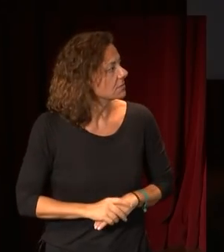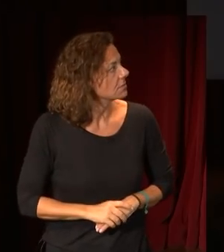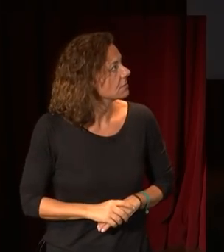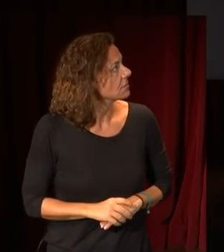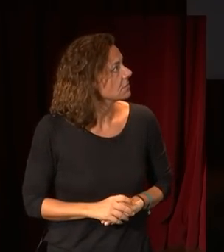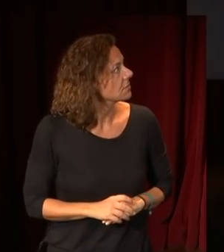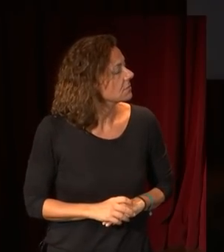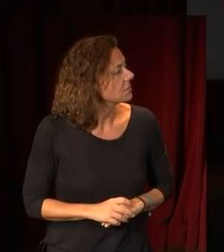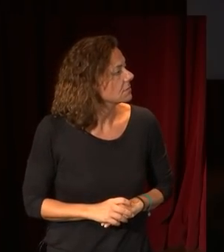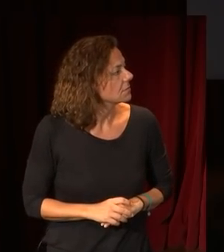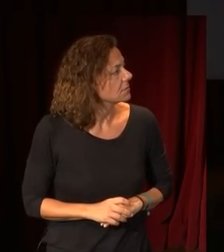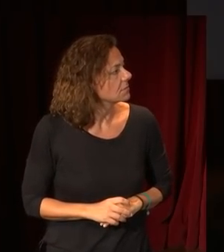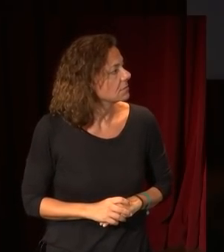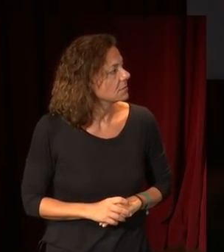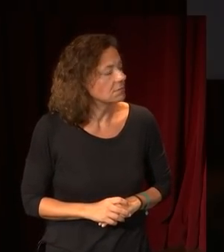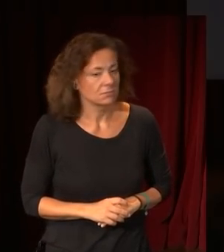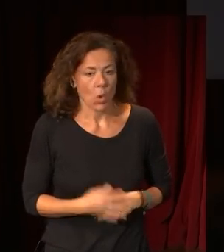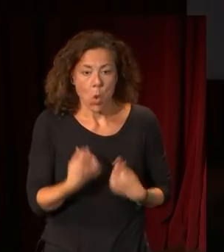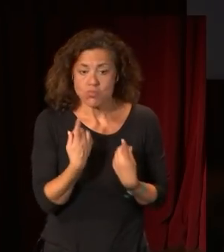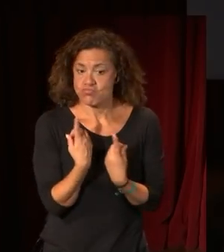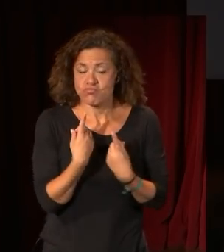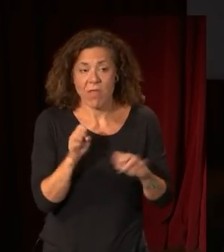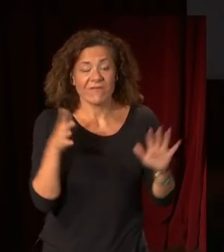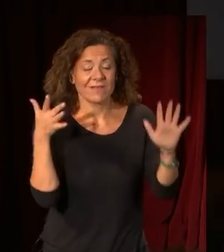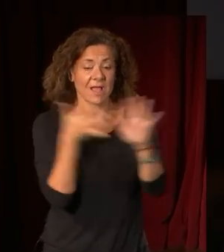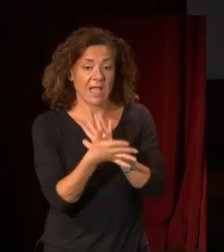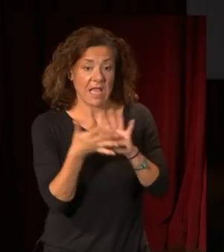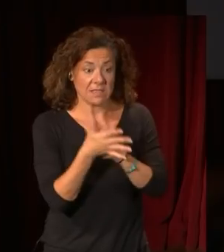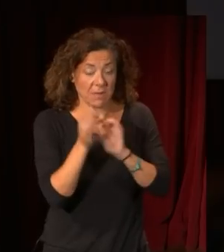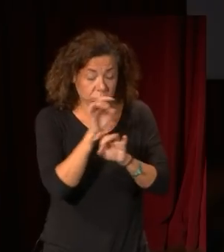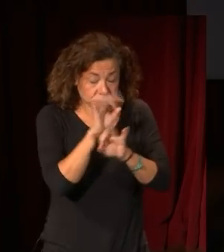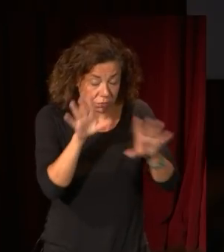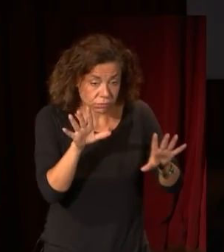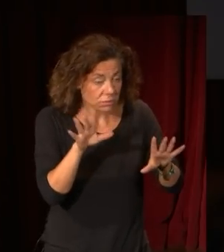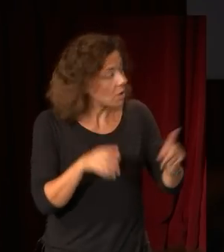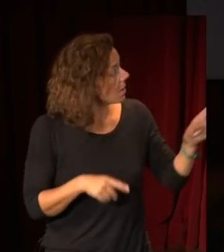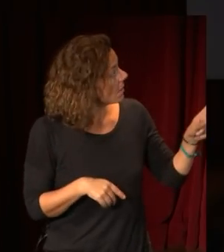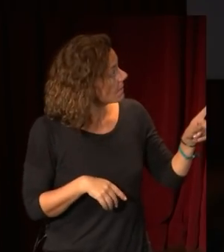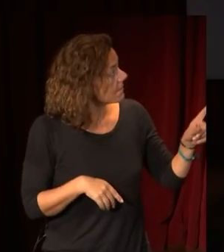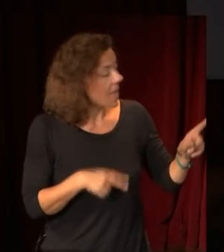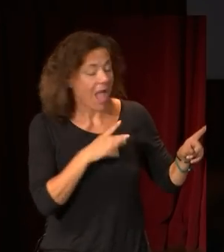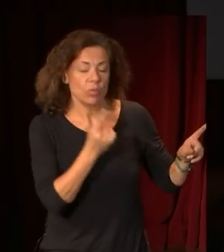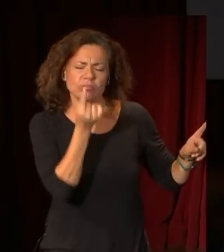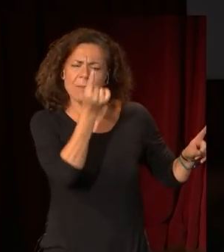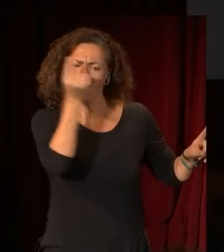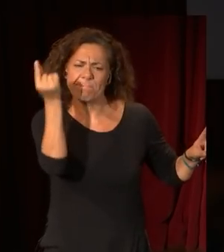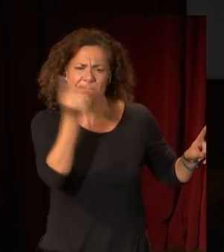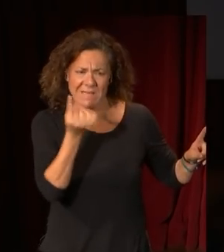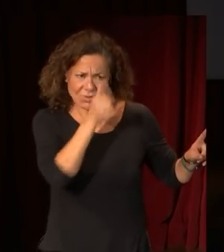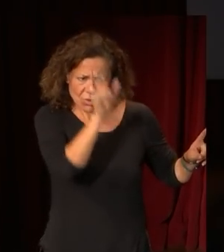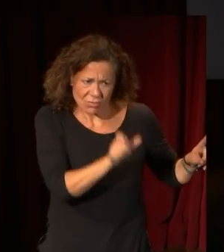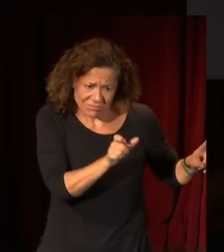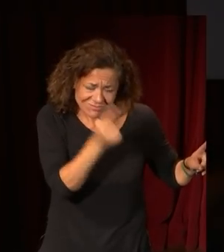tenga tenga que ser muy explícito para indicar como aquí tenemos un pintor que domina